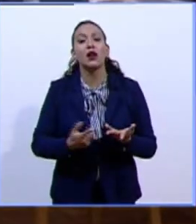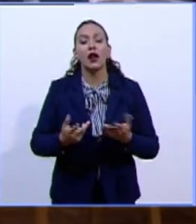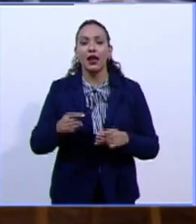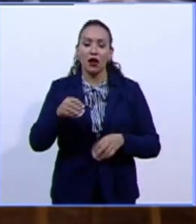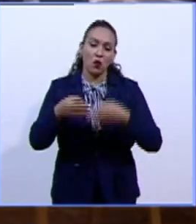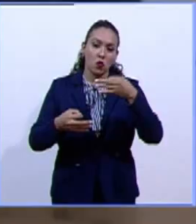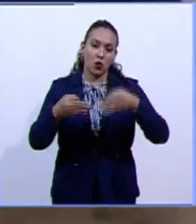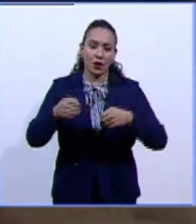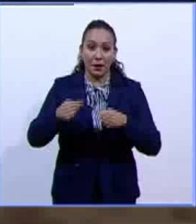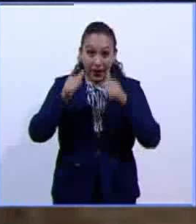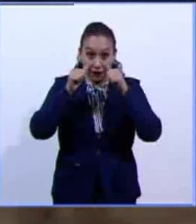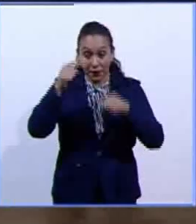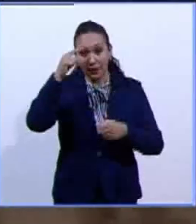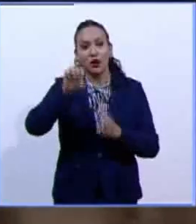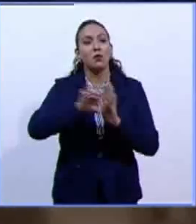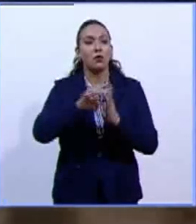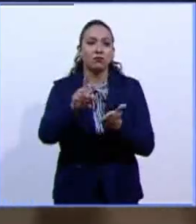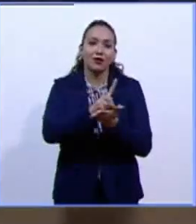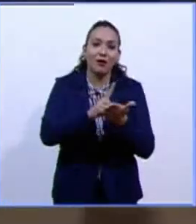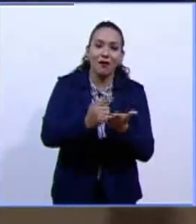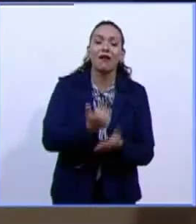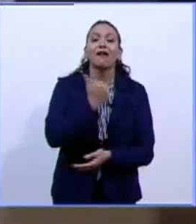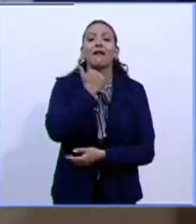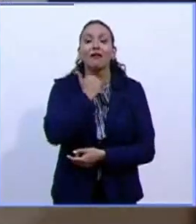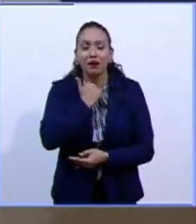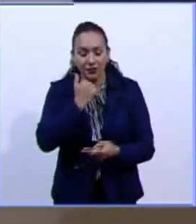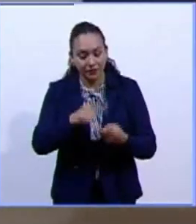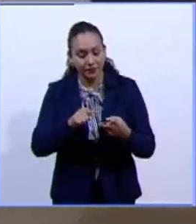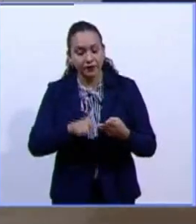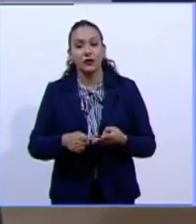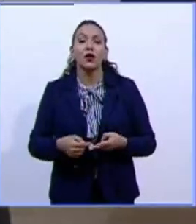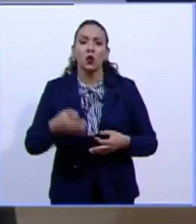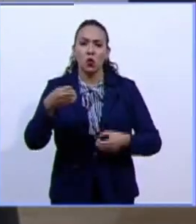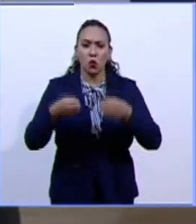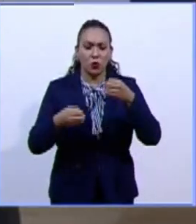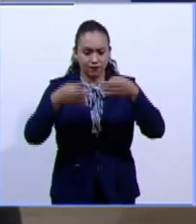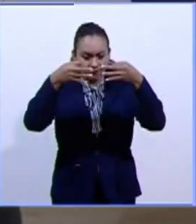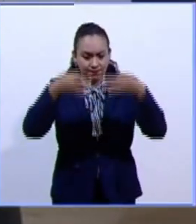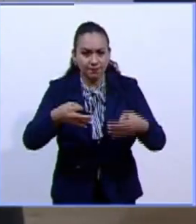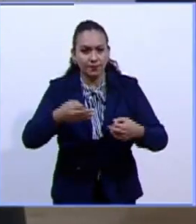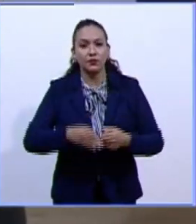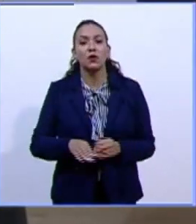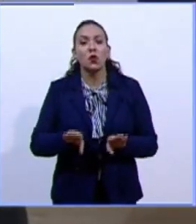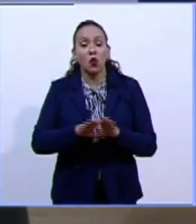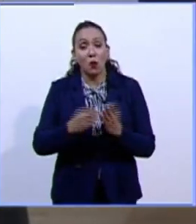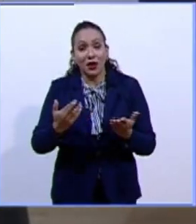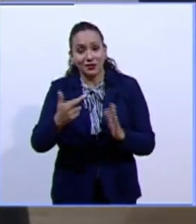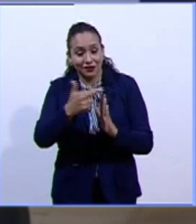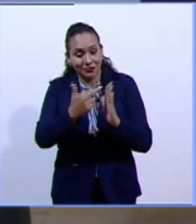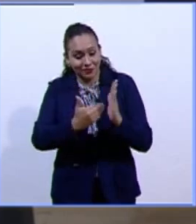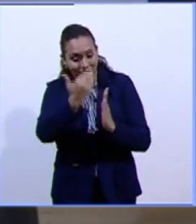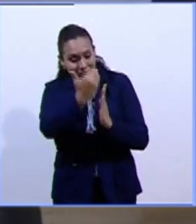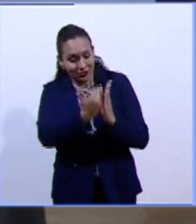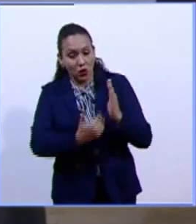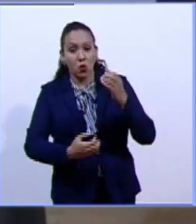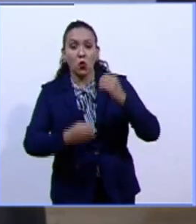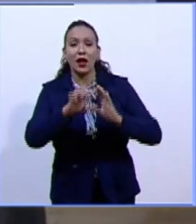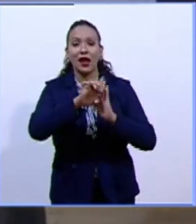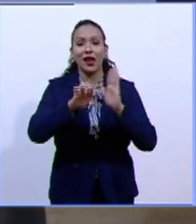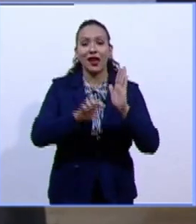de drogas y o alcohol, calidad para la justicia, seguimiento de las reglas de Basilea, ética